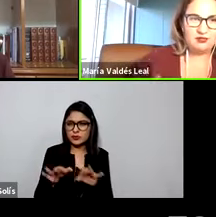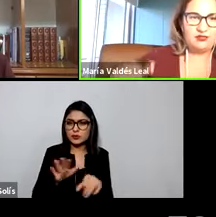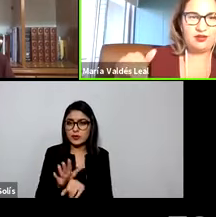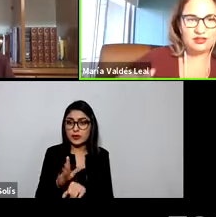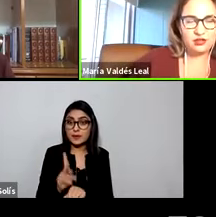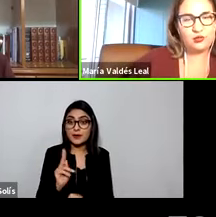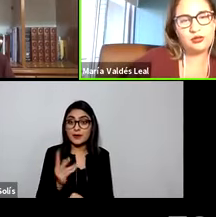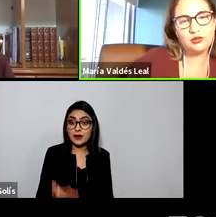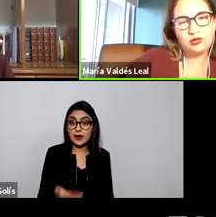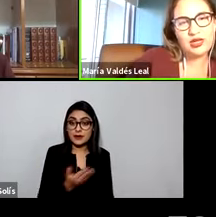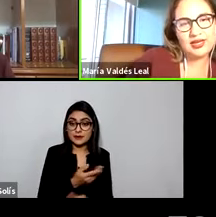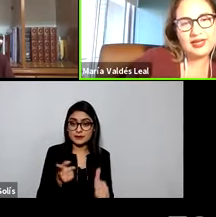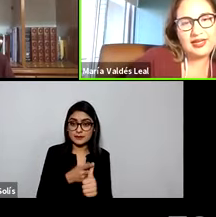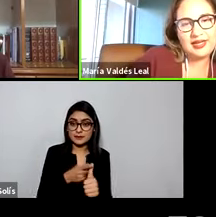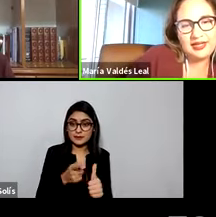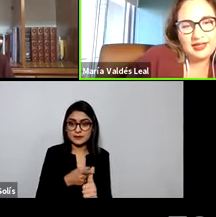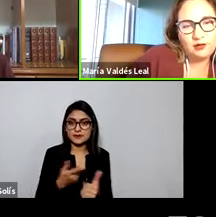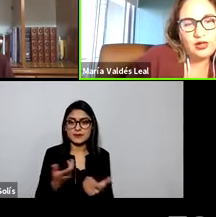excluyendo